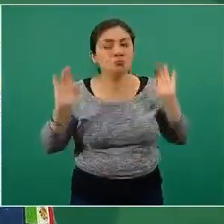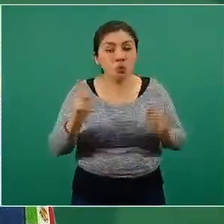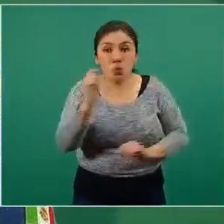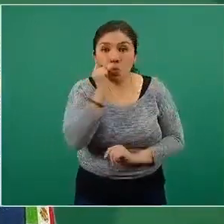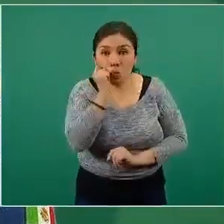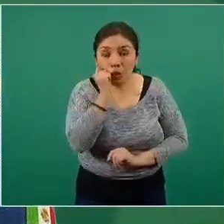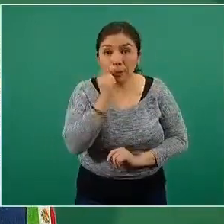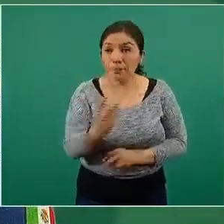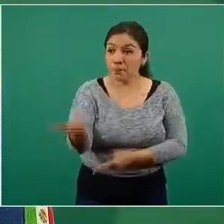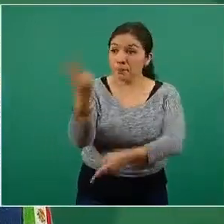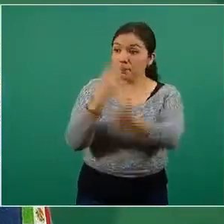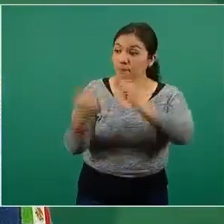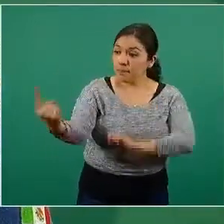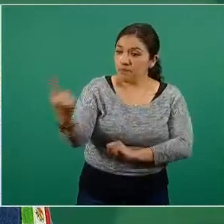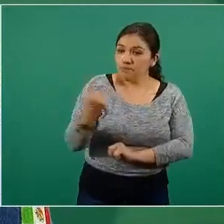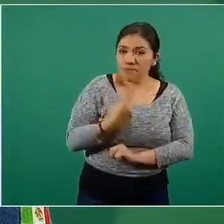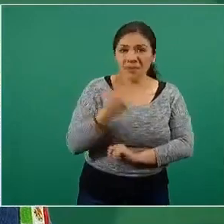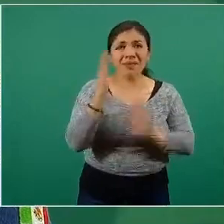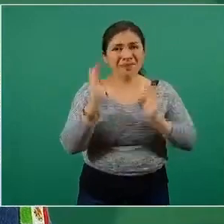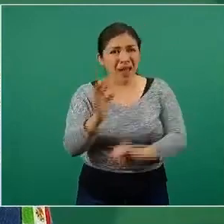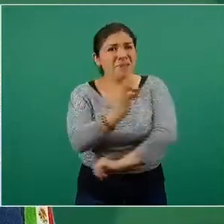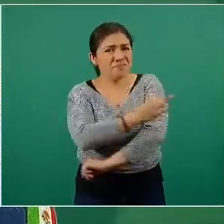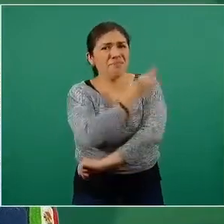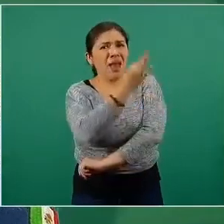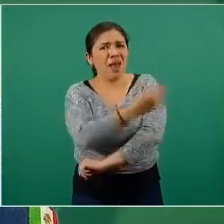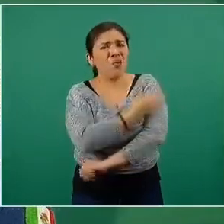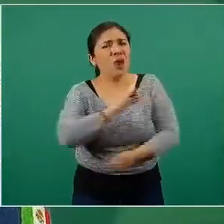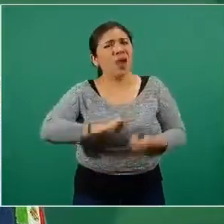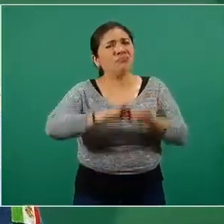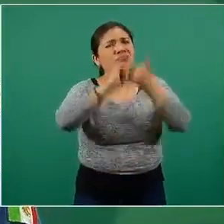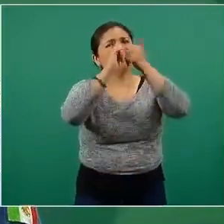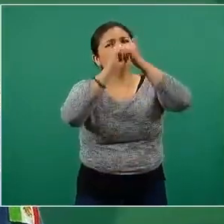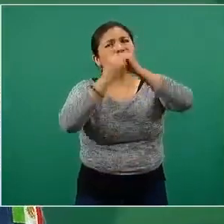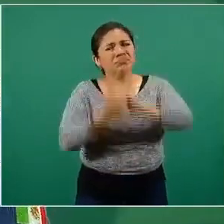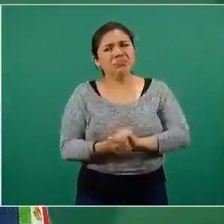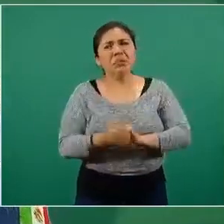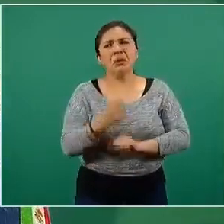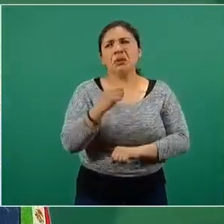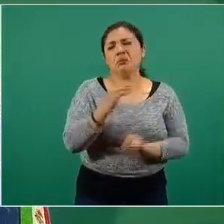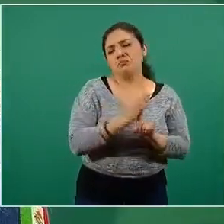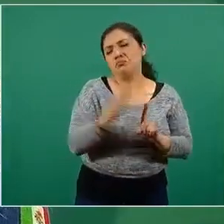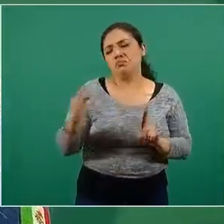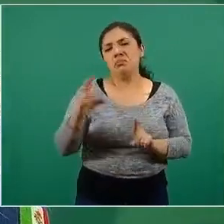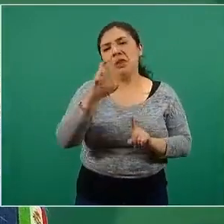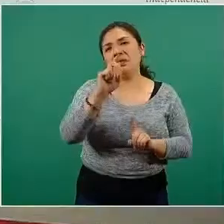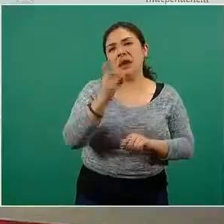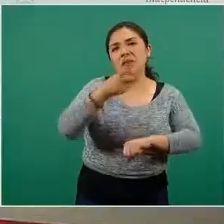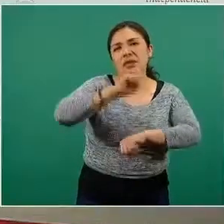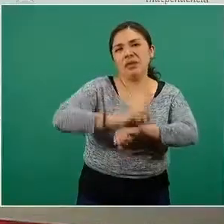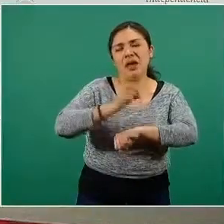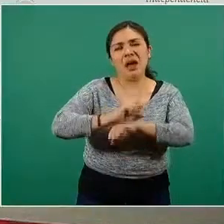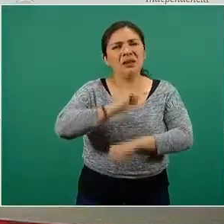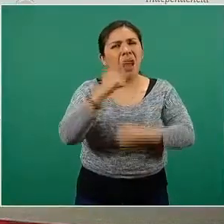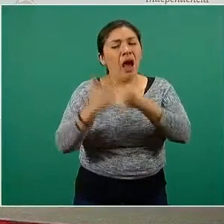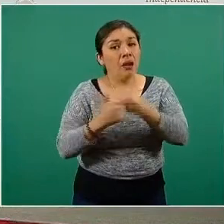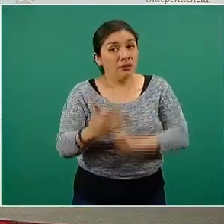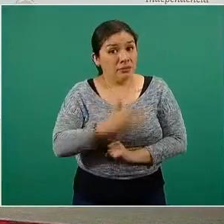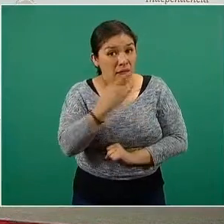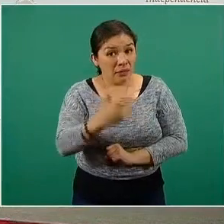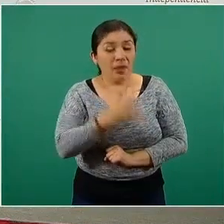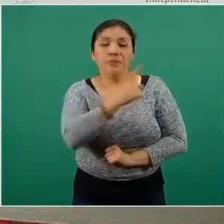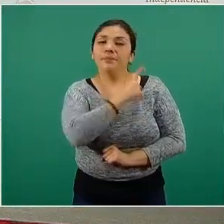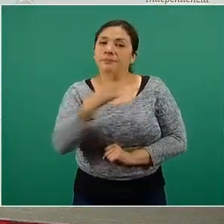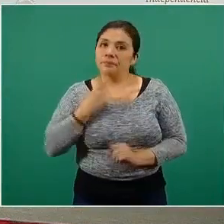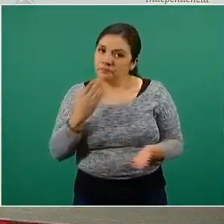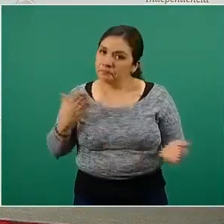si presenta posterior a la aplicación de esta vacuna en los primeros 30 días cualquier signo o síntoma, hay que acudir